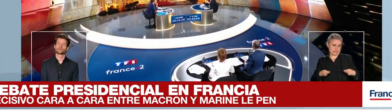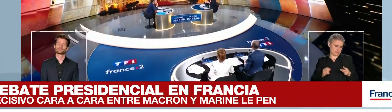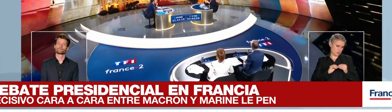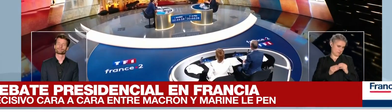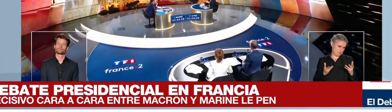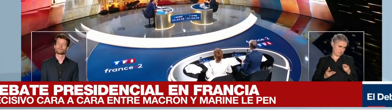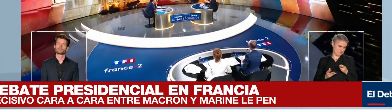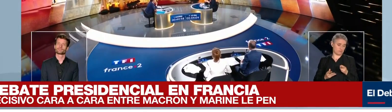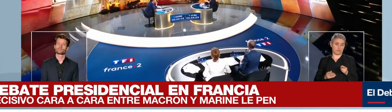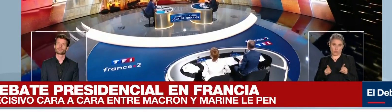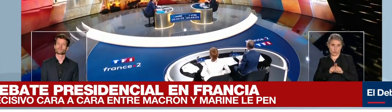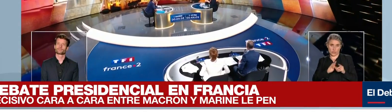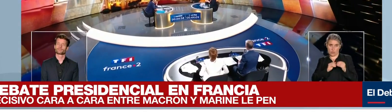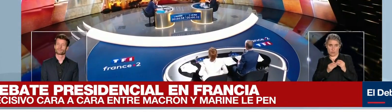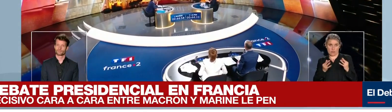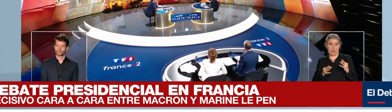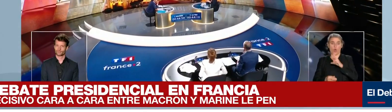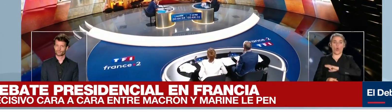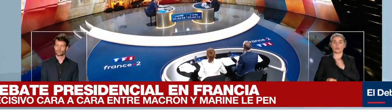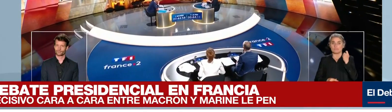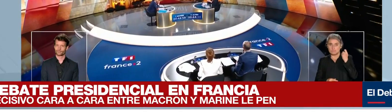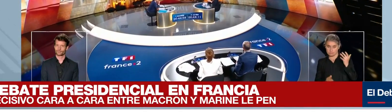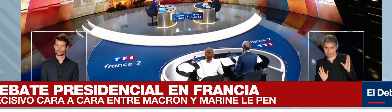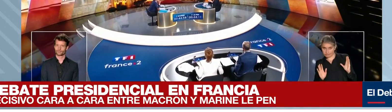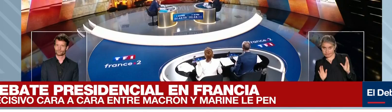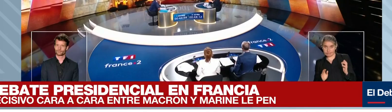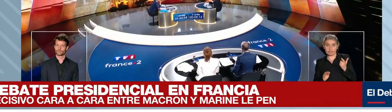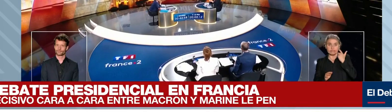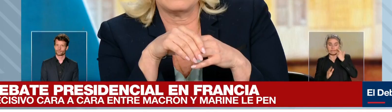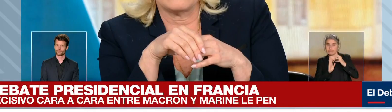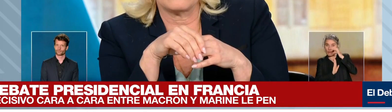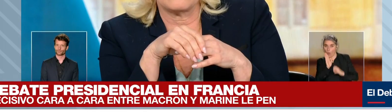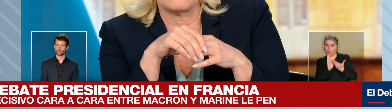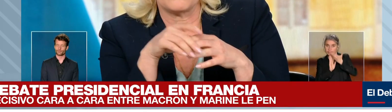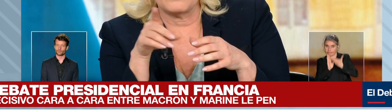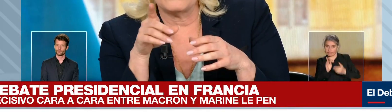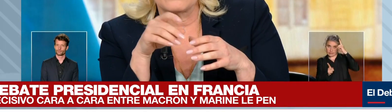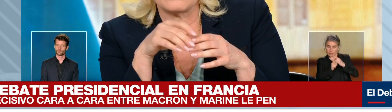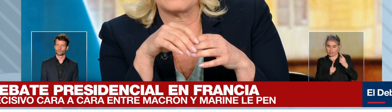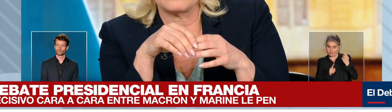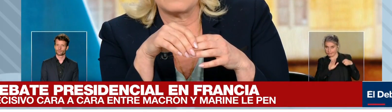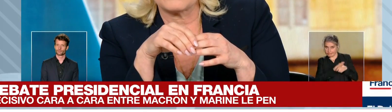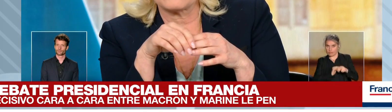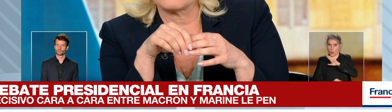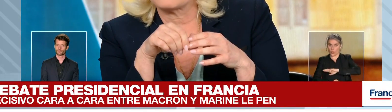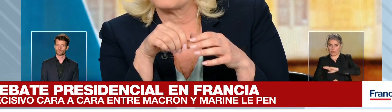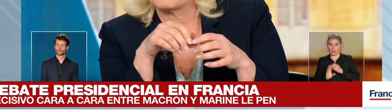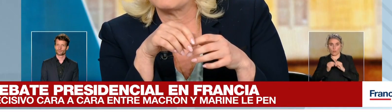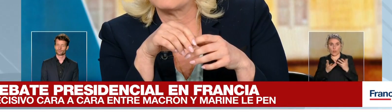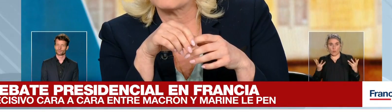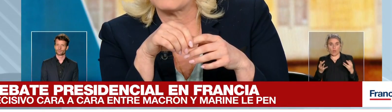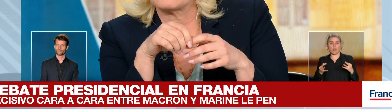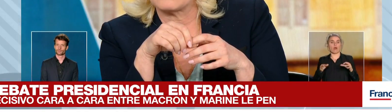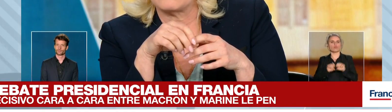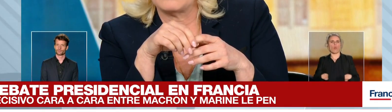nuestra economía, pienso yo, que también es el problema de la financiación de las jubilaciones, como dice el Consejo de Orientación de Pensiones,